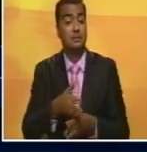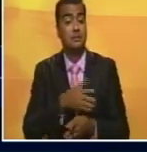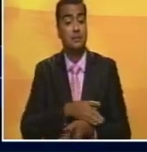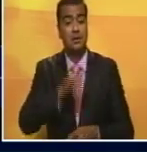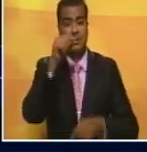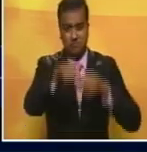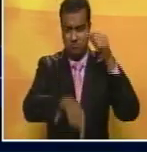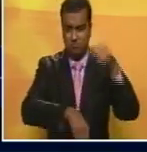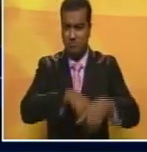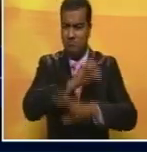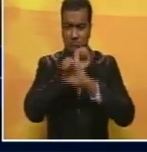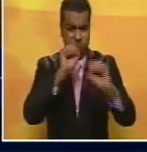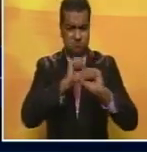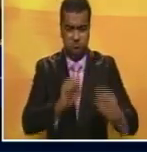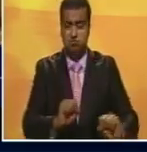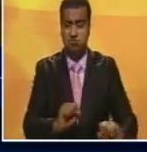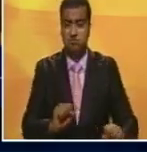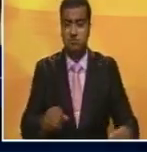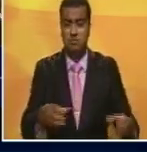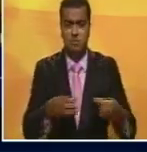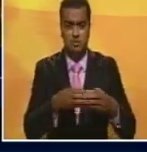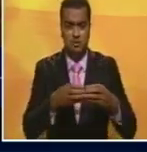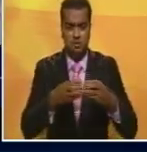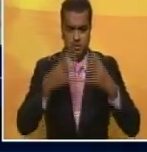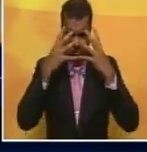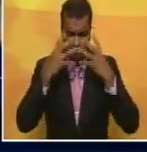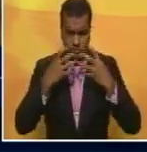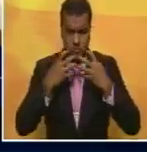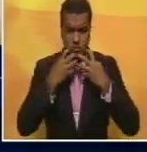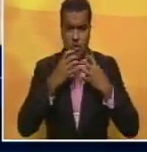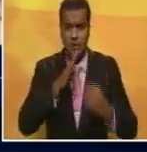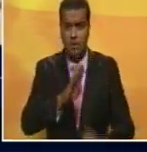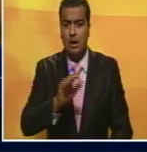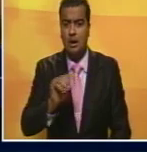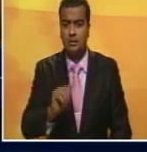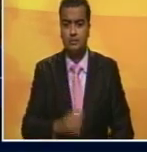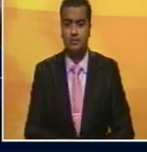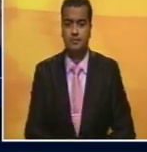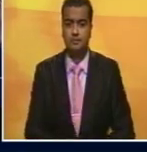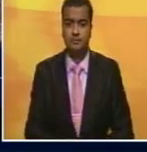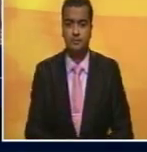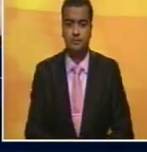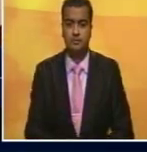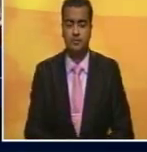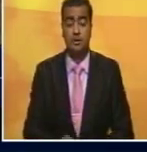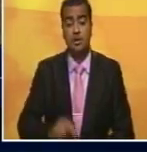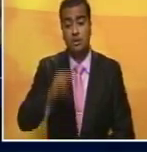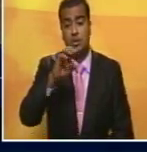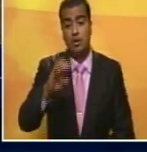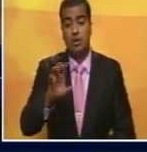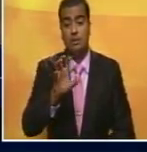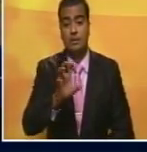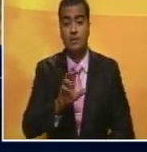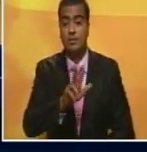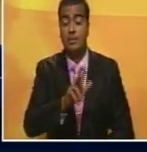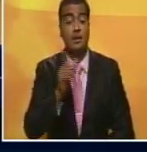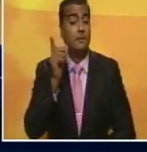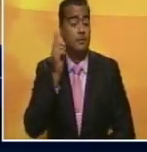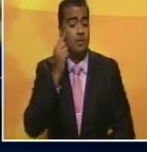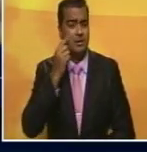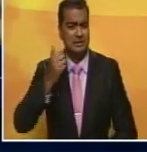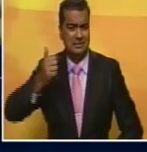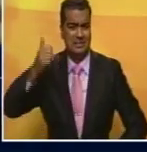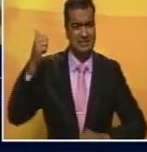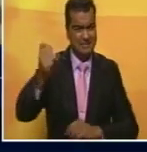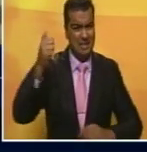ataques kamikazes perpetrados por el grupo extremista Boko Haram. Los atentados ocurrieron al noreste del país. 3 mujeres activaron